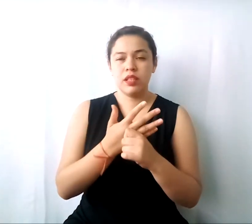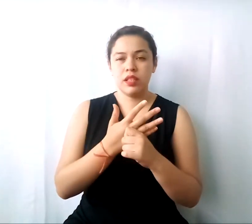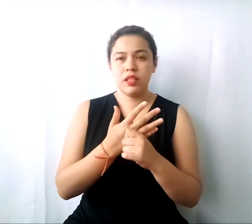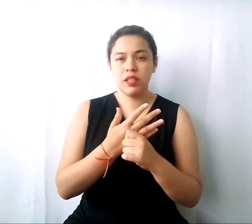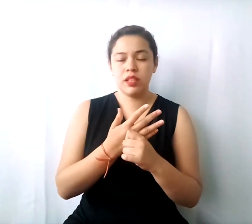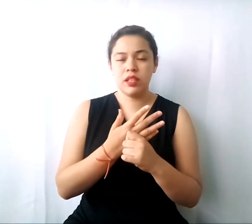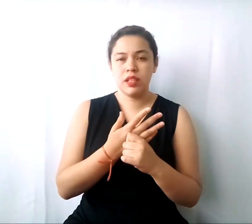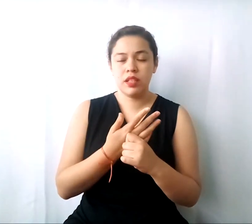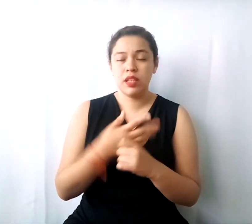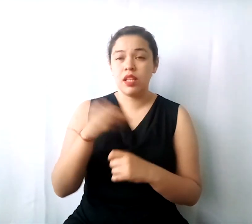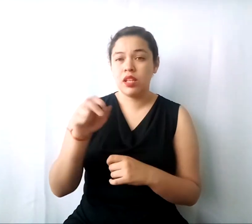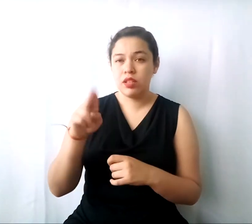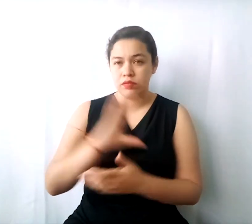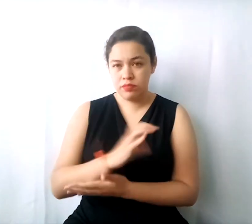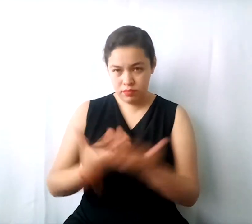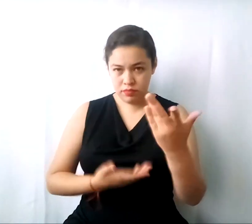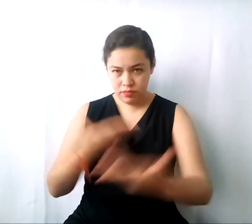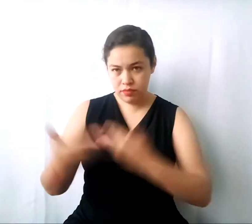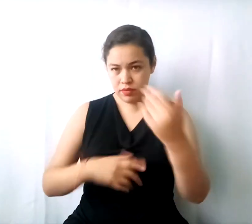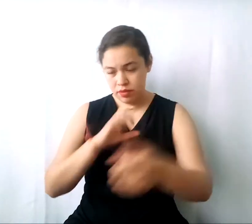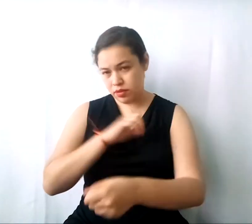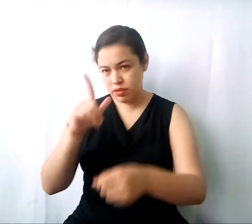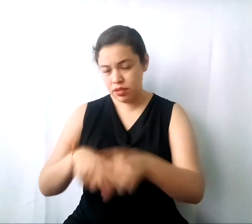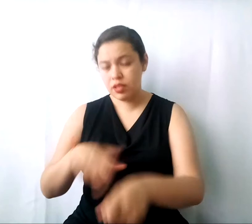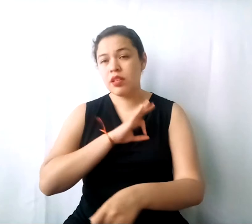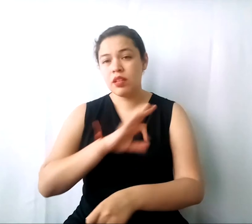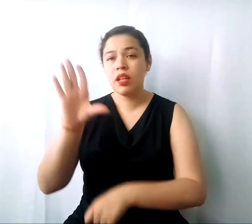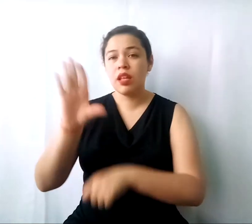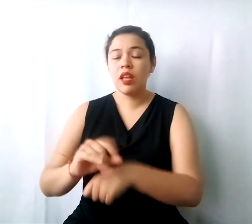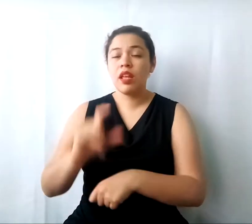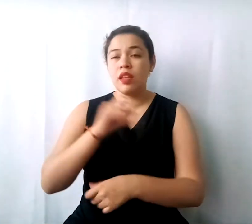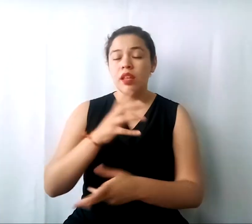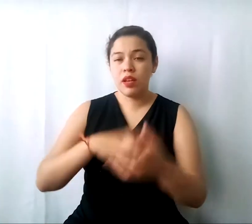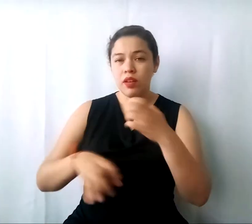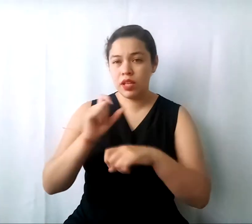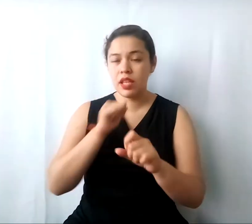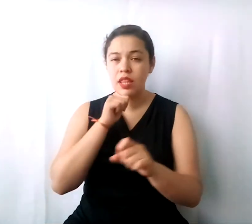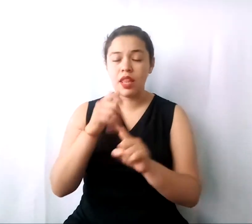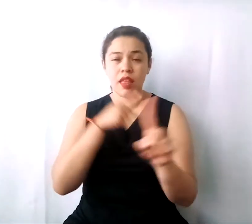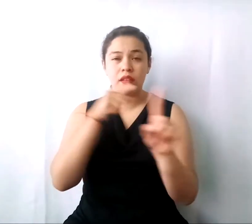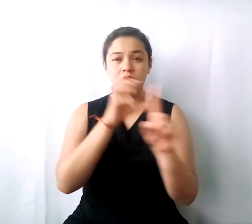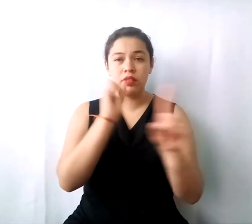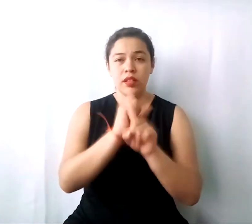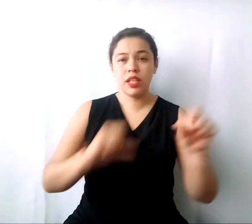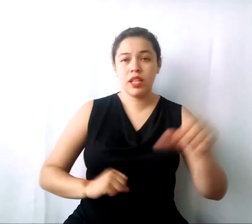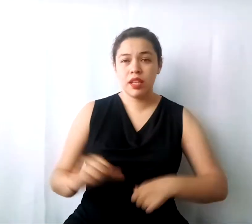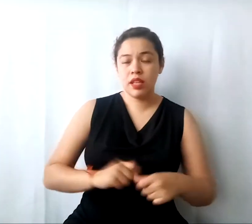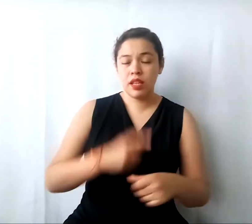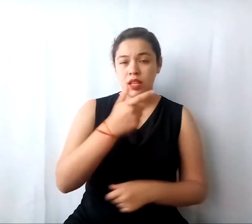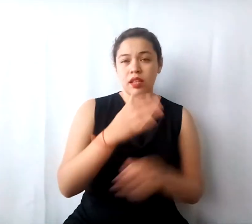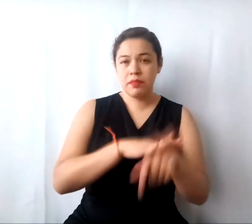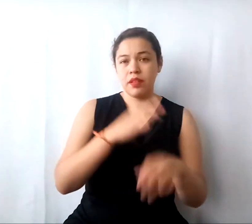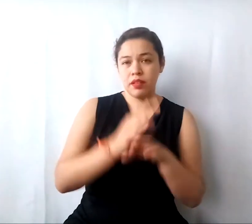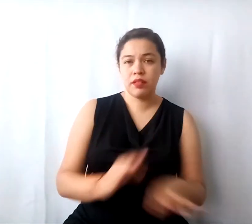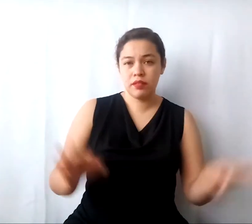permite la subcontratación de servicios especializados o de ejecución de obras especializadas que no formen parte del objeto ni de la actividad económica preponderante de